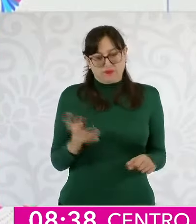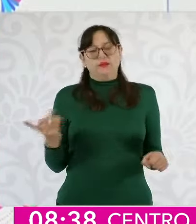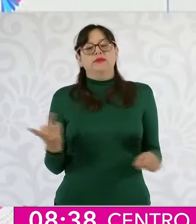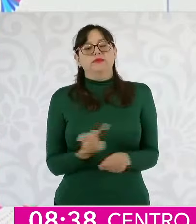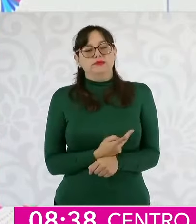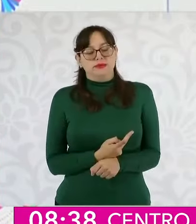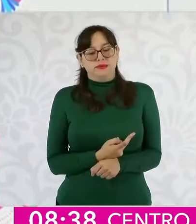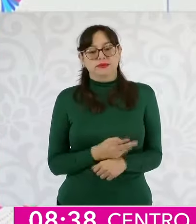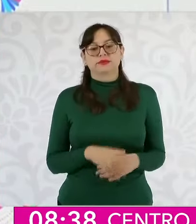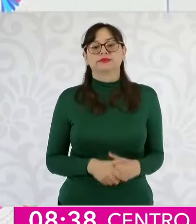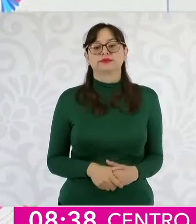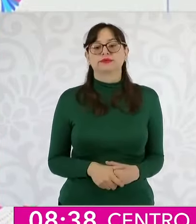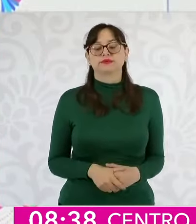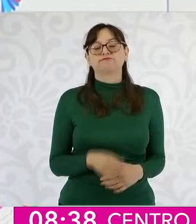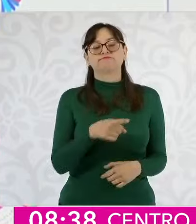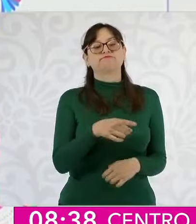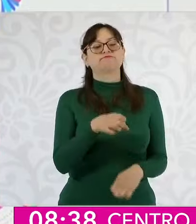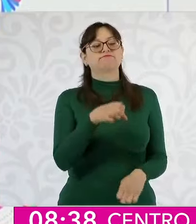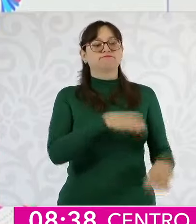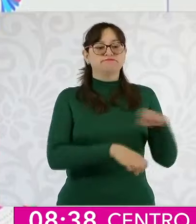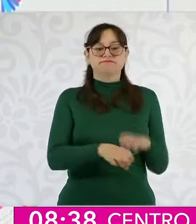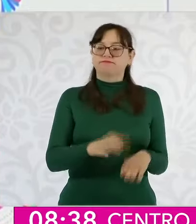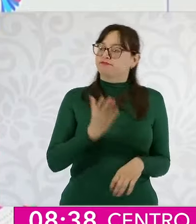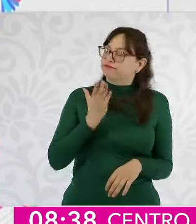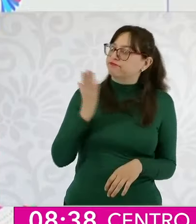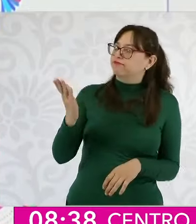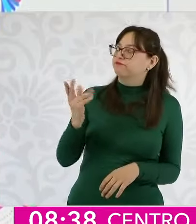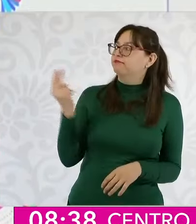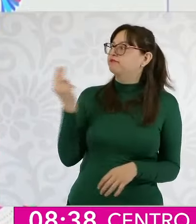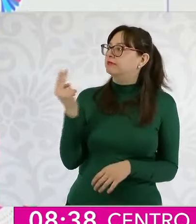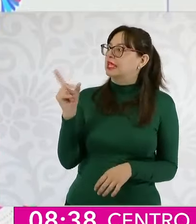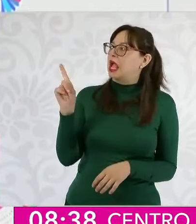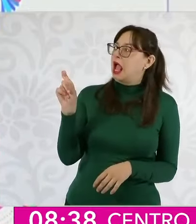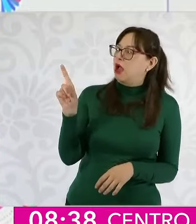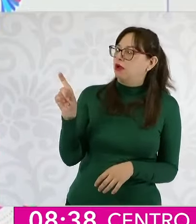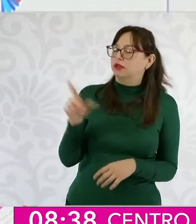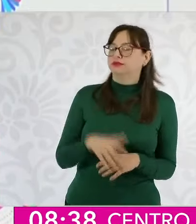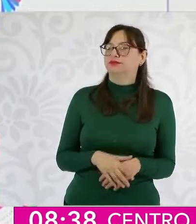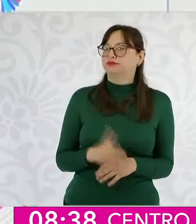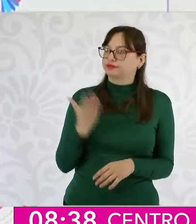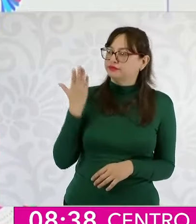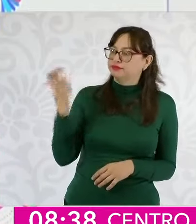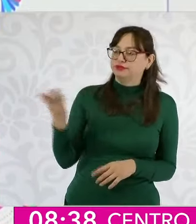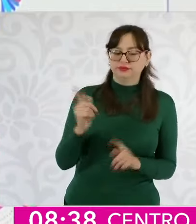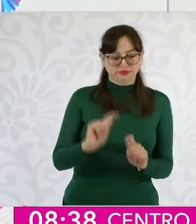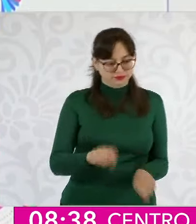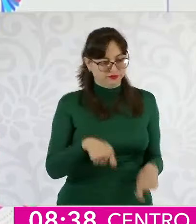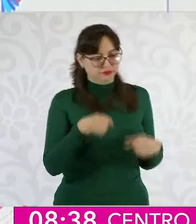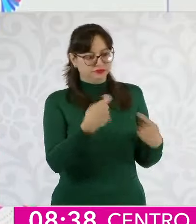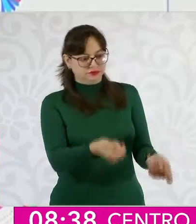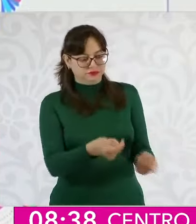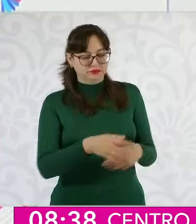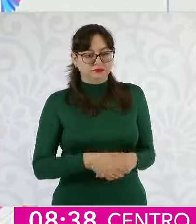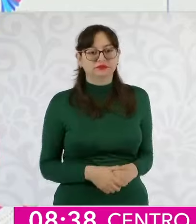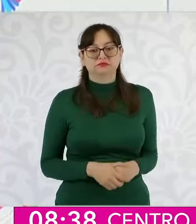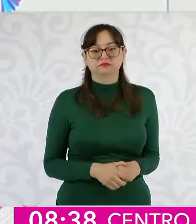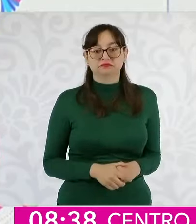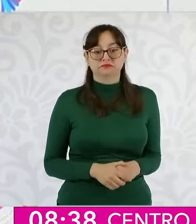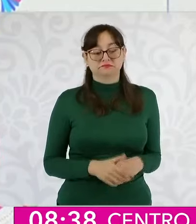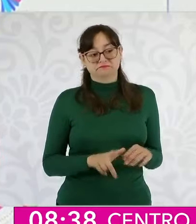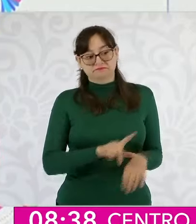empresa porque la solicitó, se hizo la evaluación, se le otorgó a la empresa, pero lleva 10 años sin